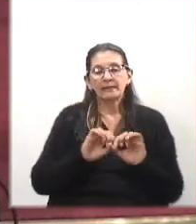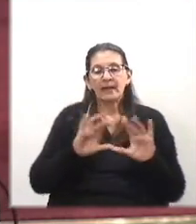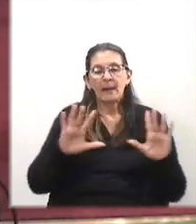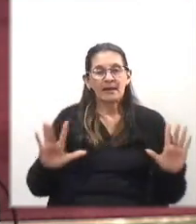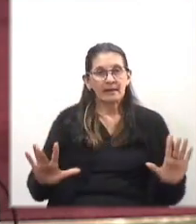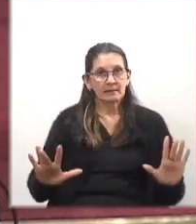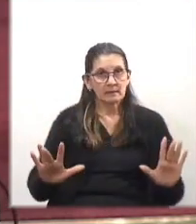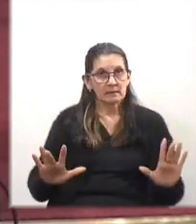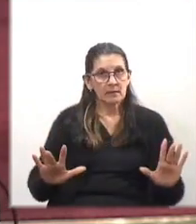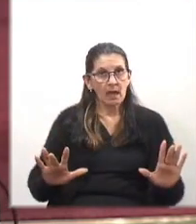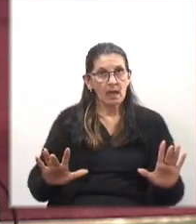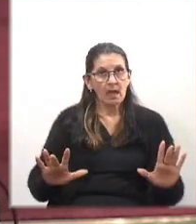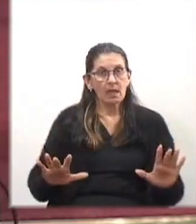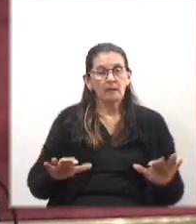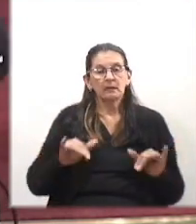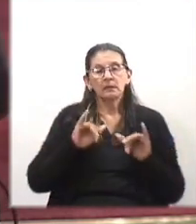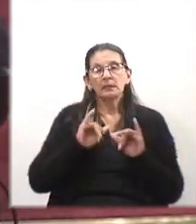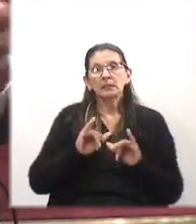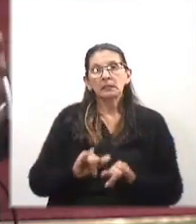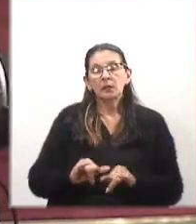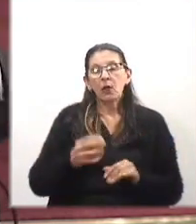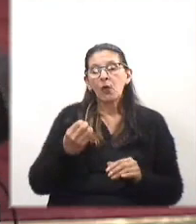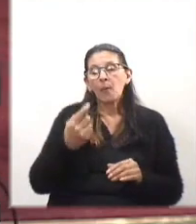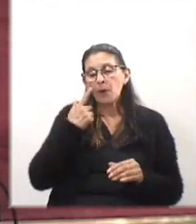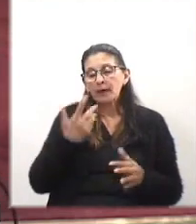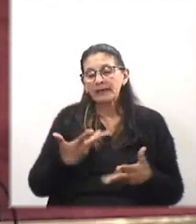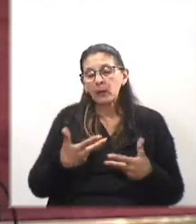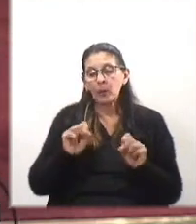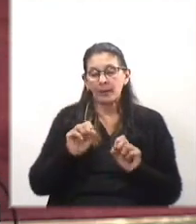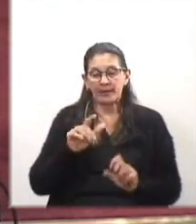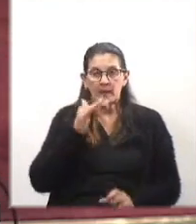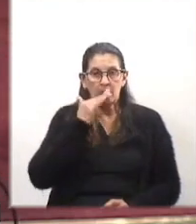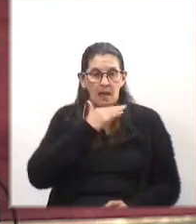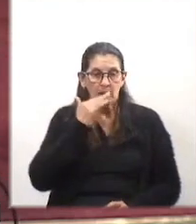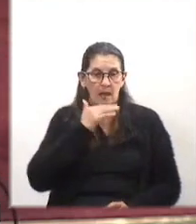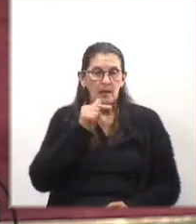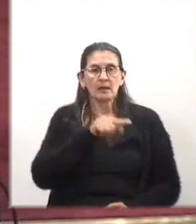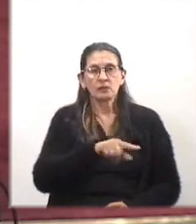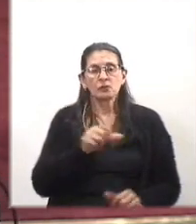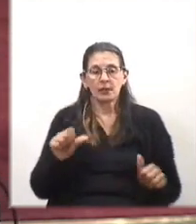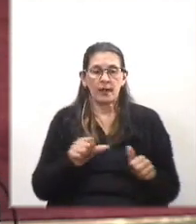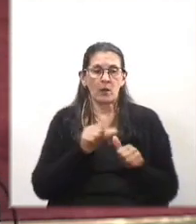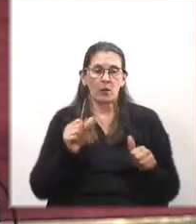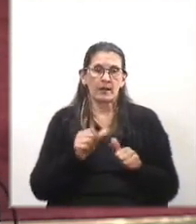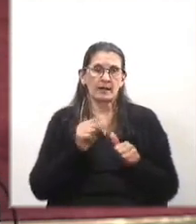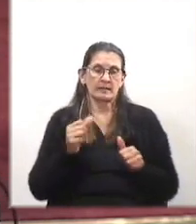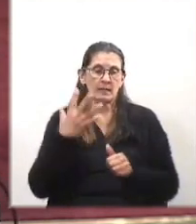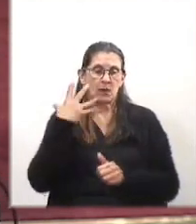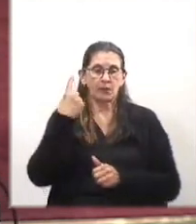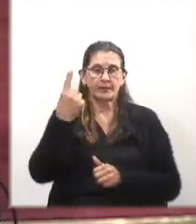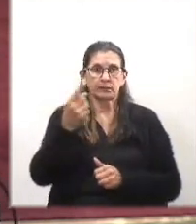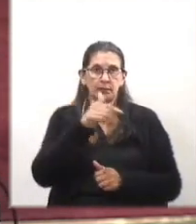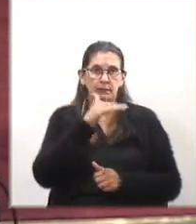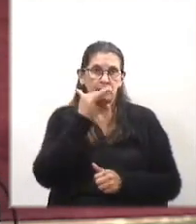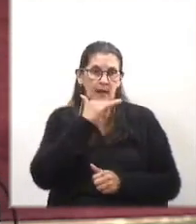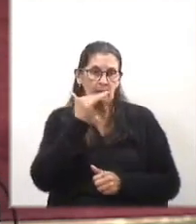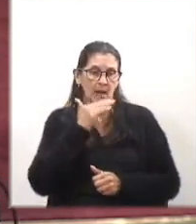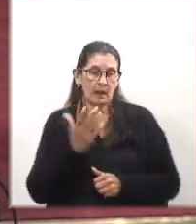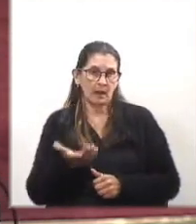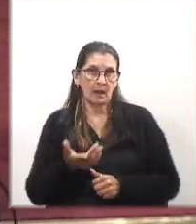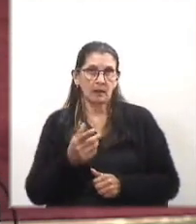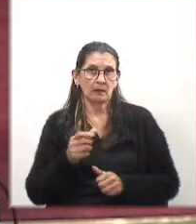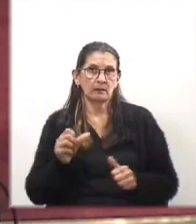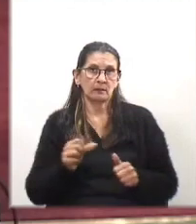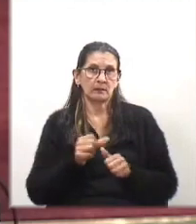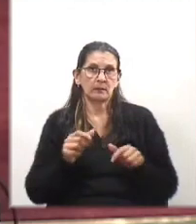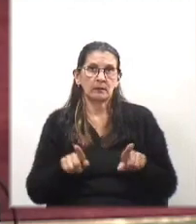transparencia y cómo recuperar la caja. Esa era la promesa de campaña que hacían los directorios de la caja,